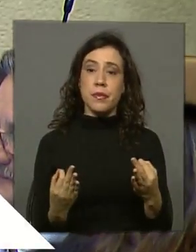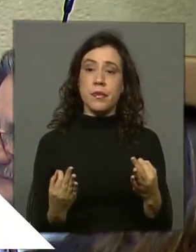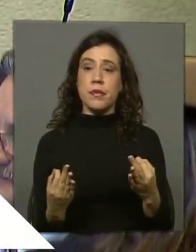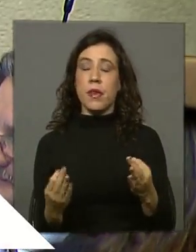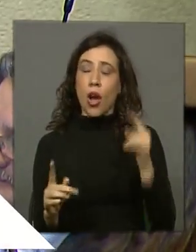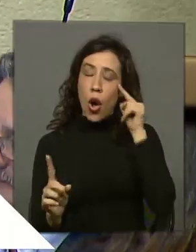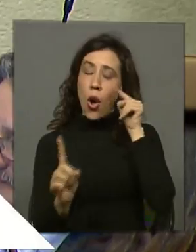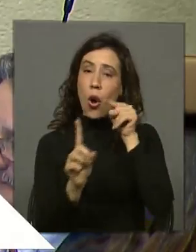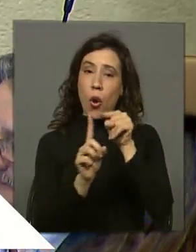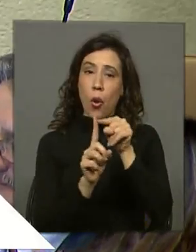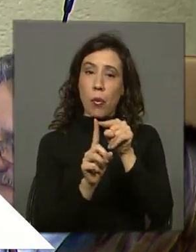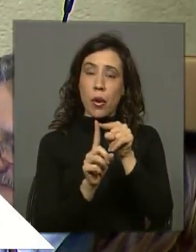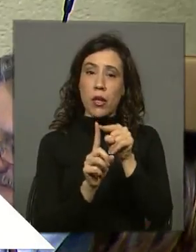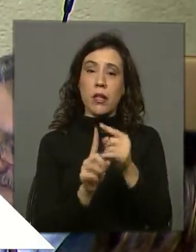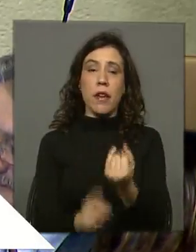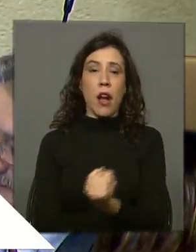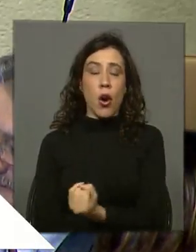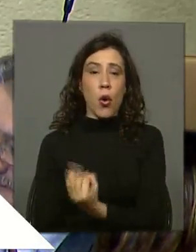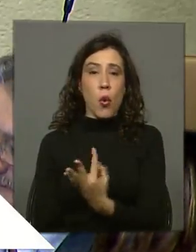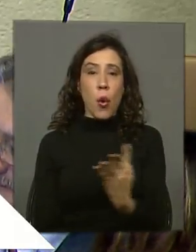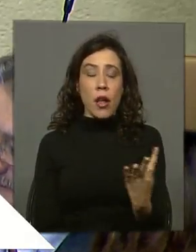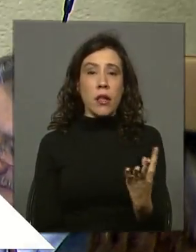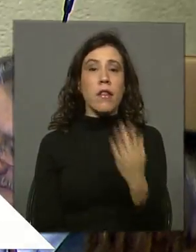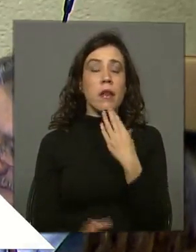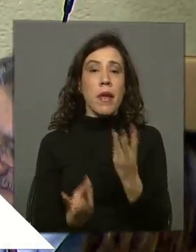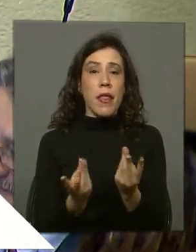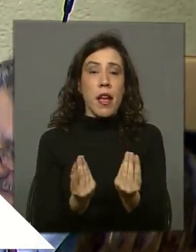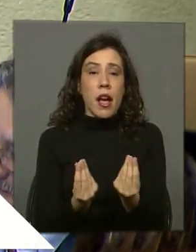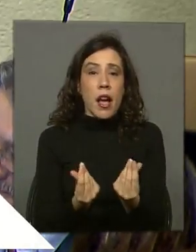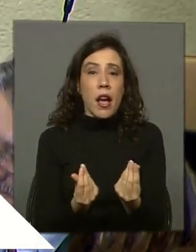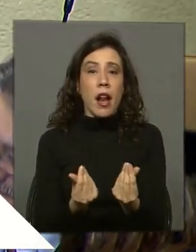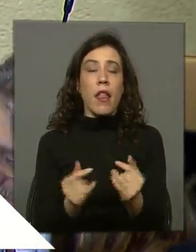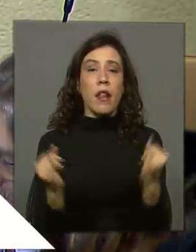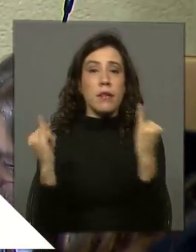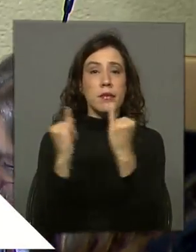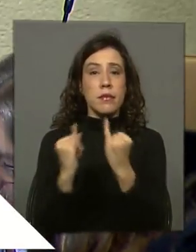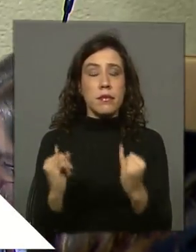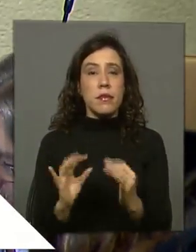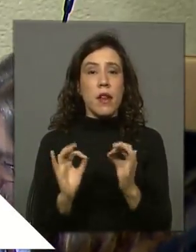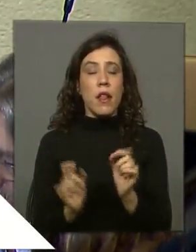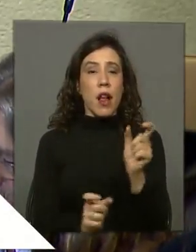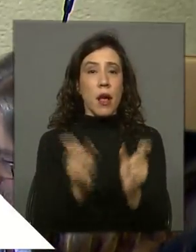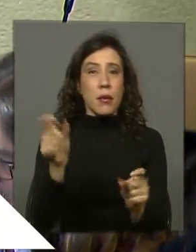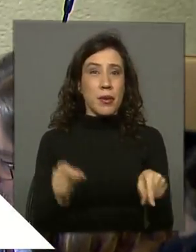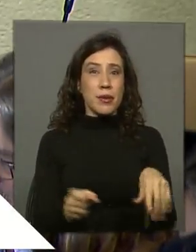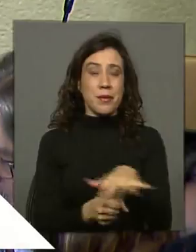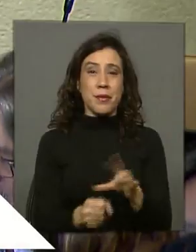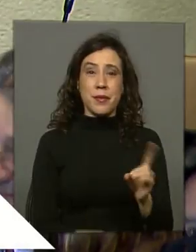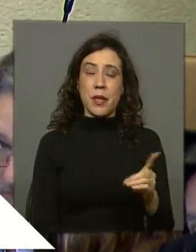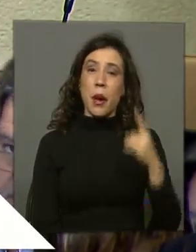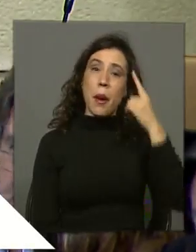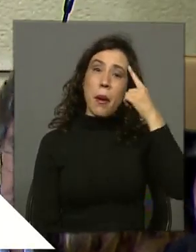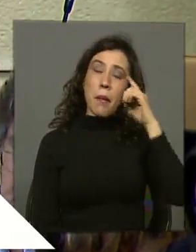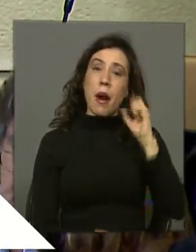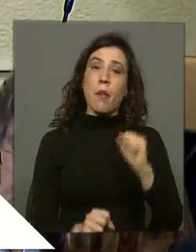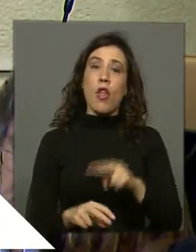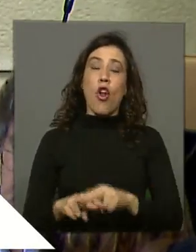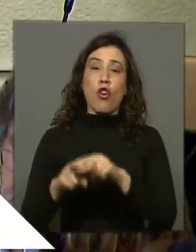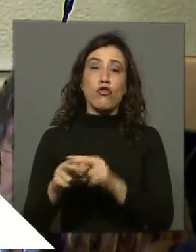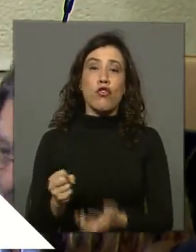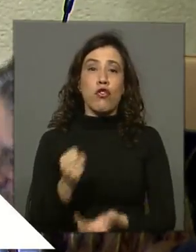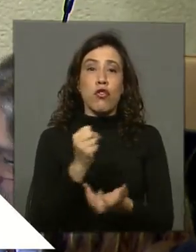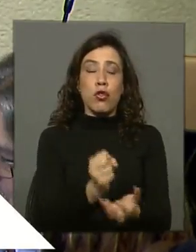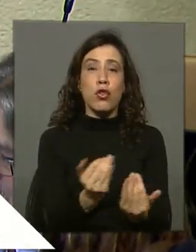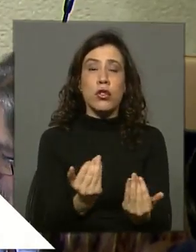objetiva cuantitativa y cualitativa también de las características de esta población para llegar a recursos adecuados